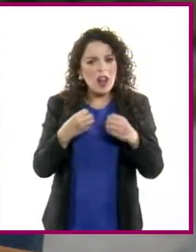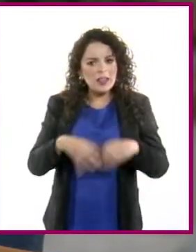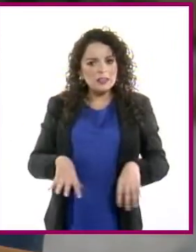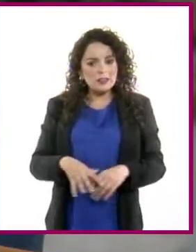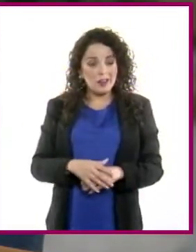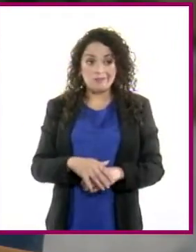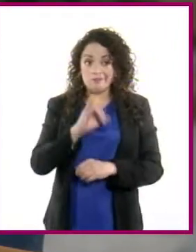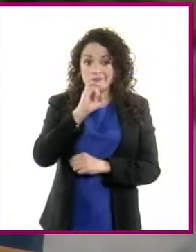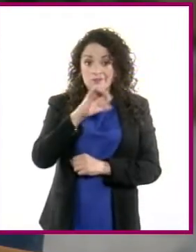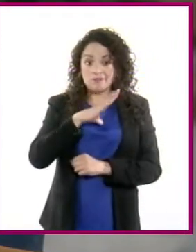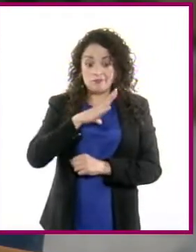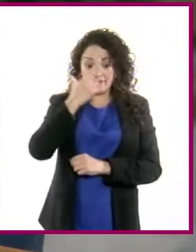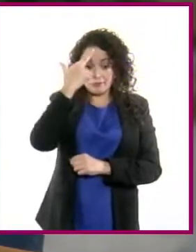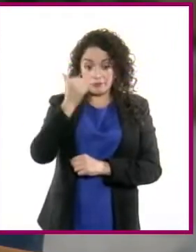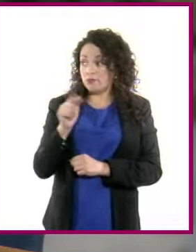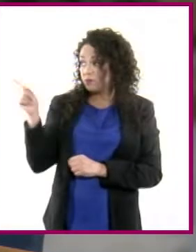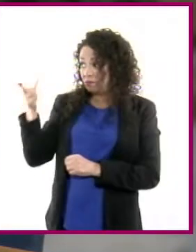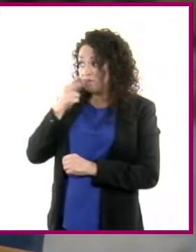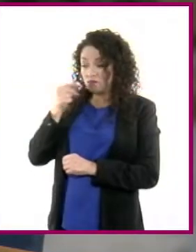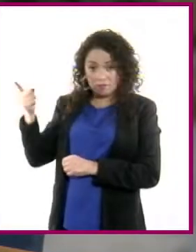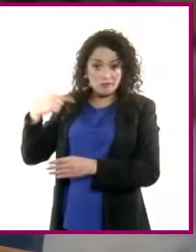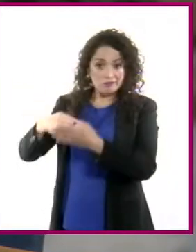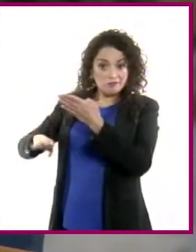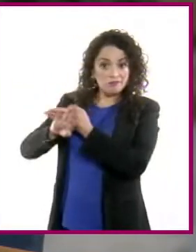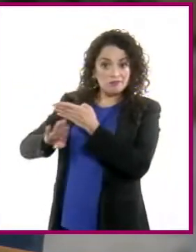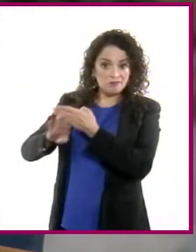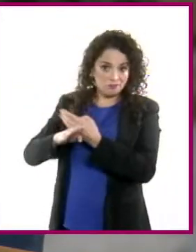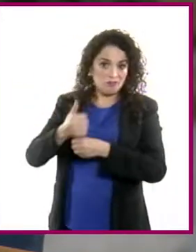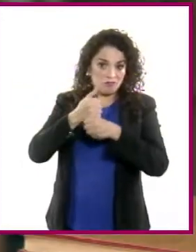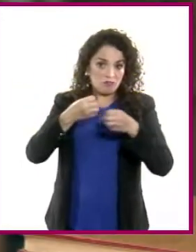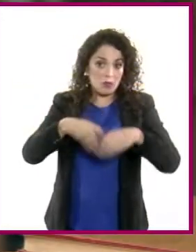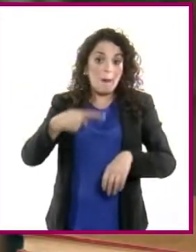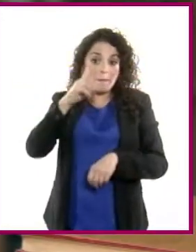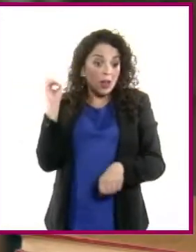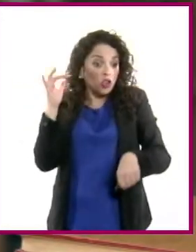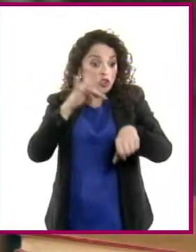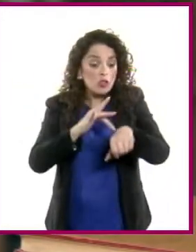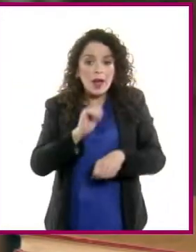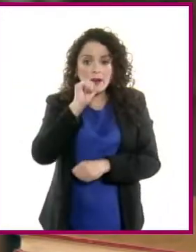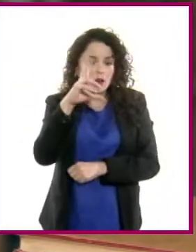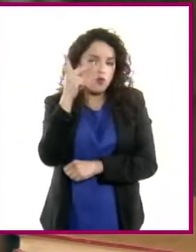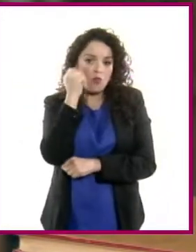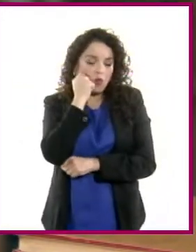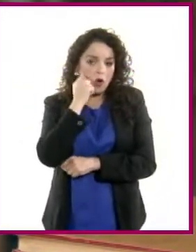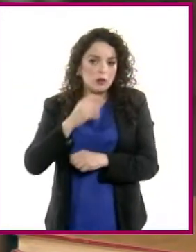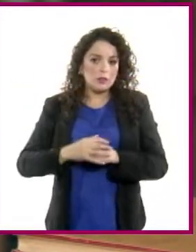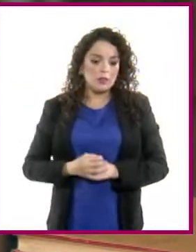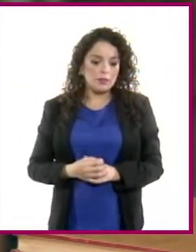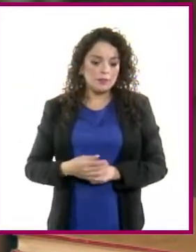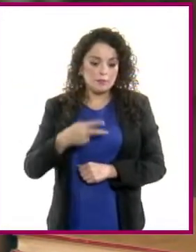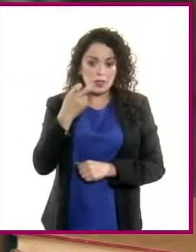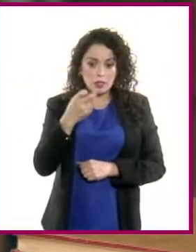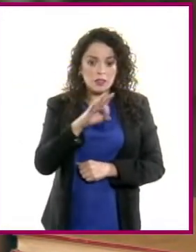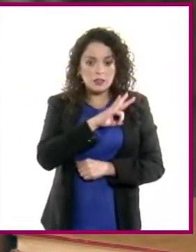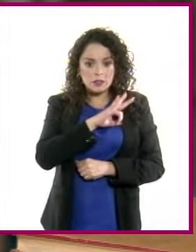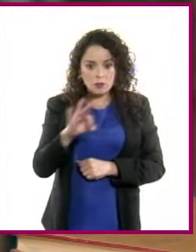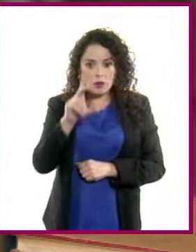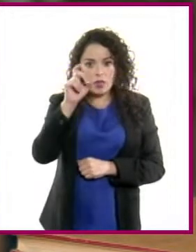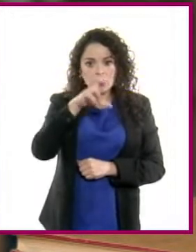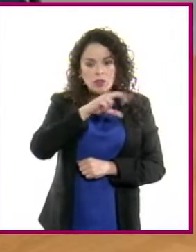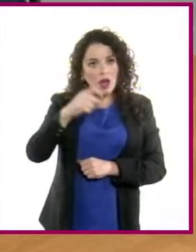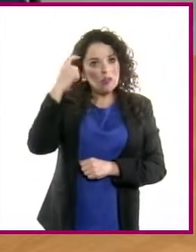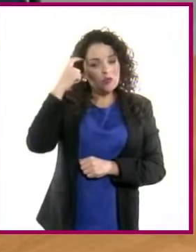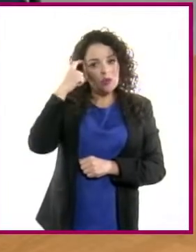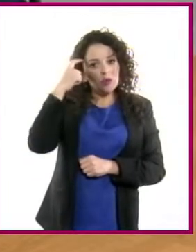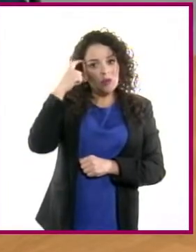El tipo fue violento conmigo, aunque no me haya hecho daño físicamente. Y fue un evento que pudo haber ocasionado un daño psicológico en este